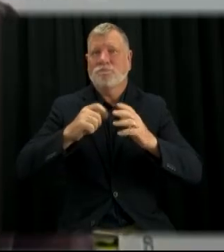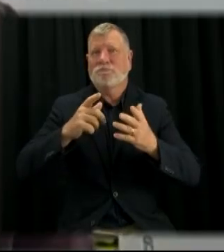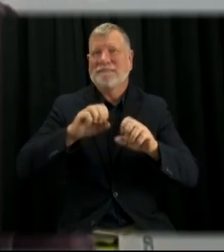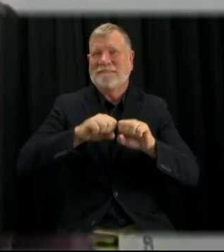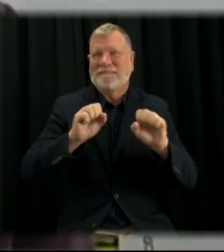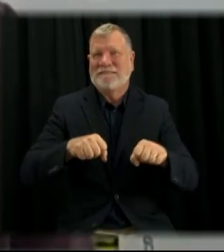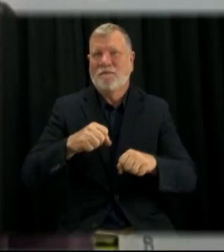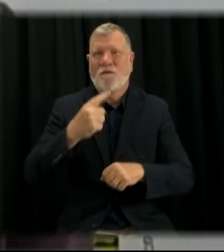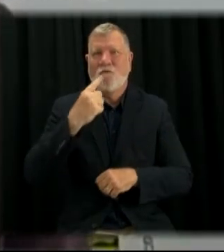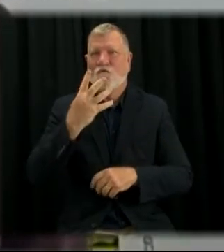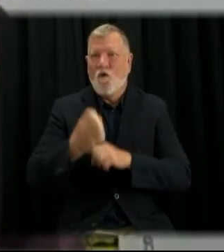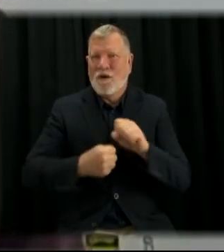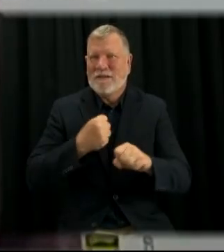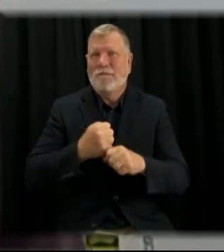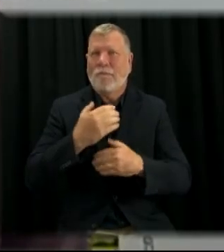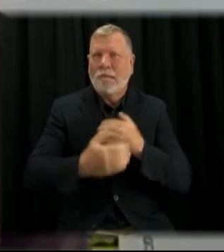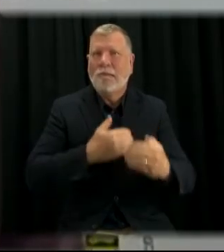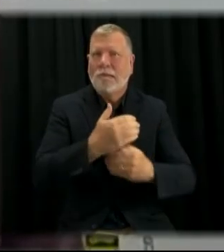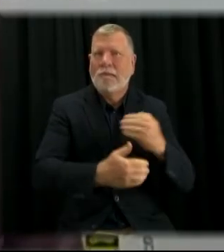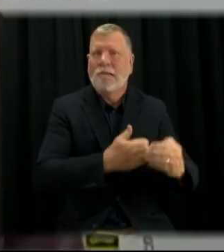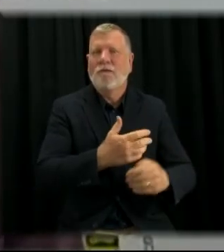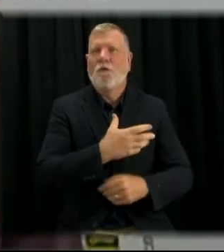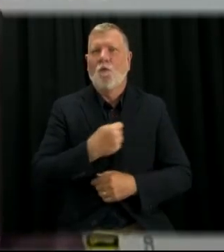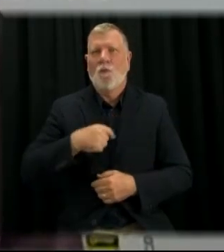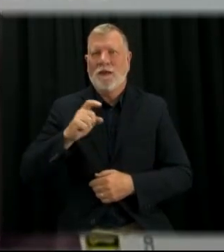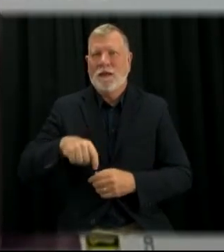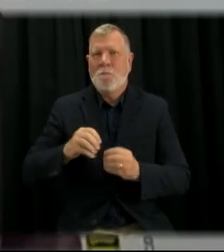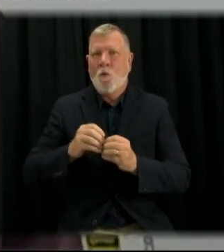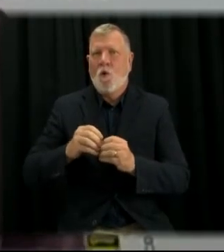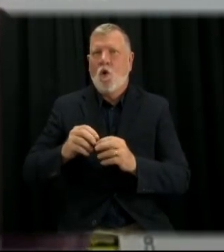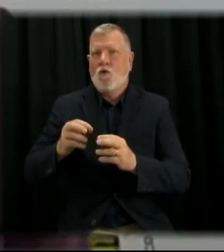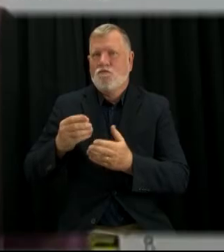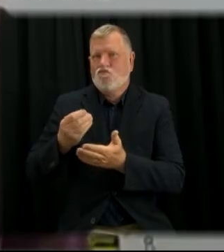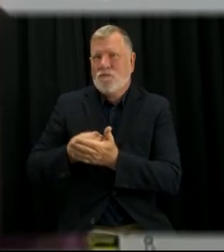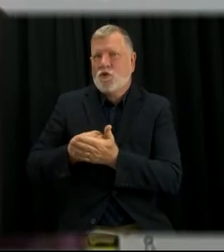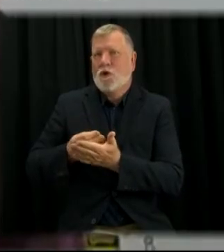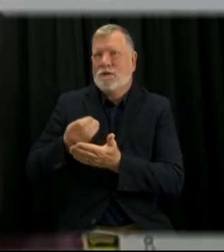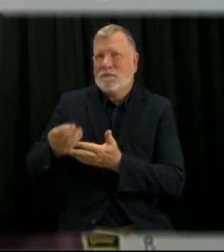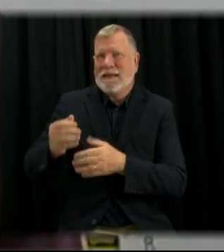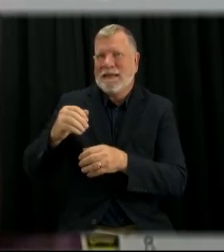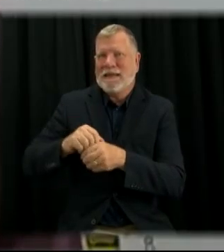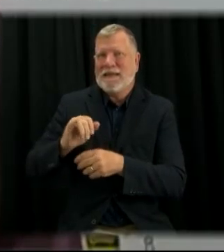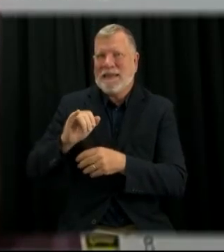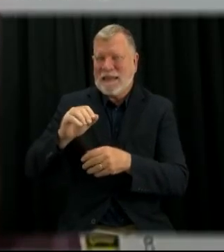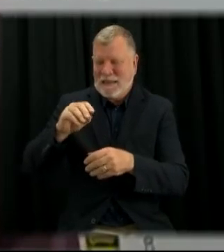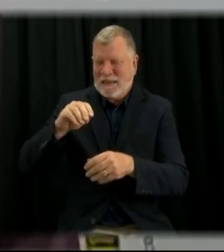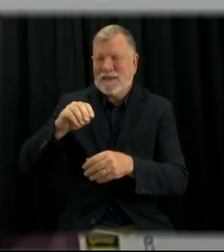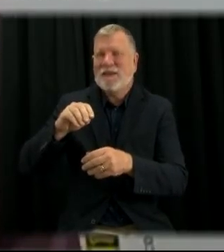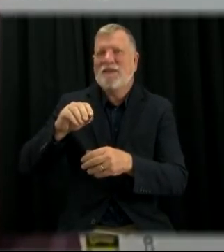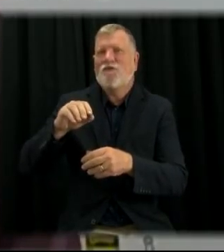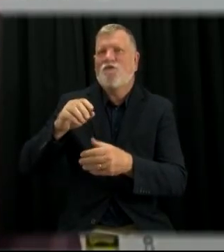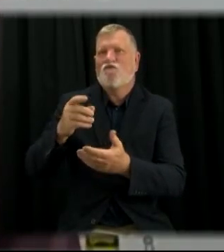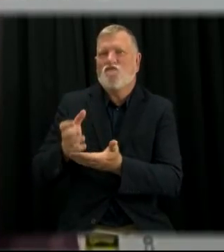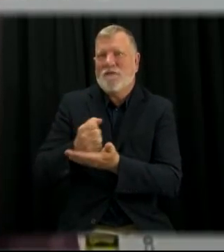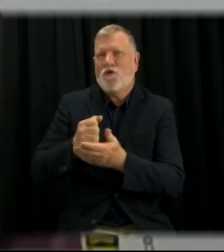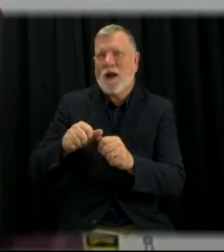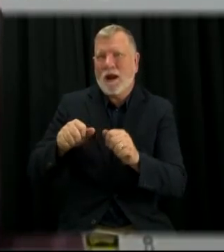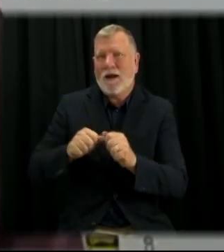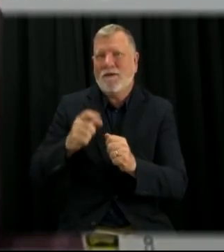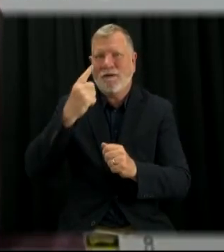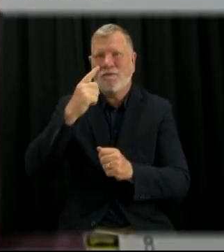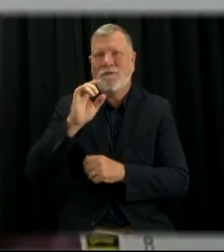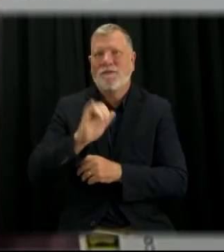internas de 40 millones, pero es un proceso de 4 años. Tenemos que poner más recursos en las rentas internas para